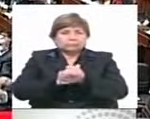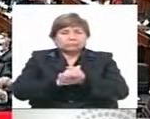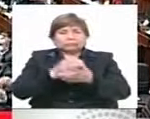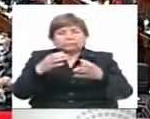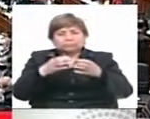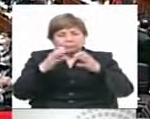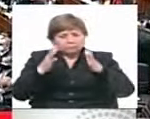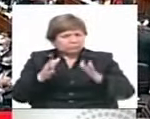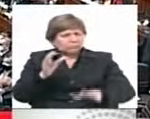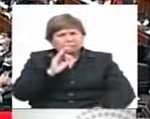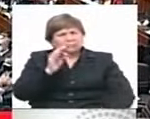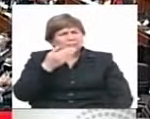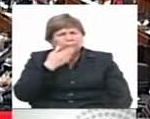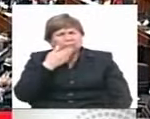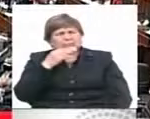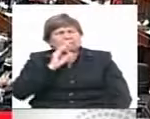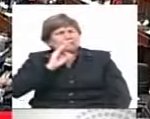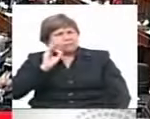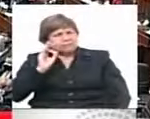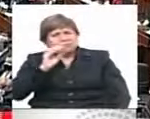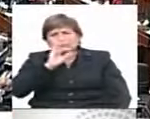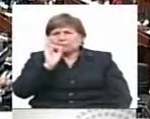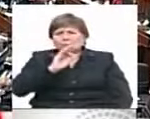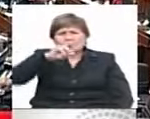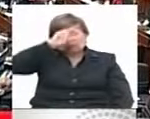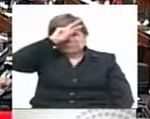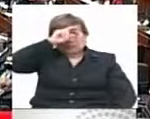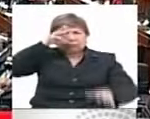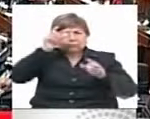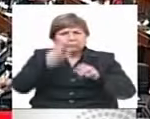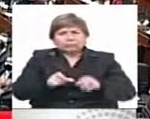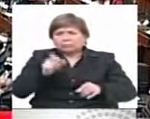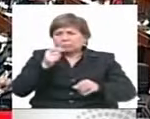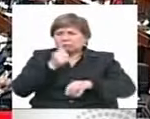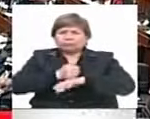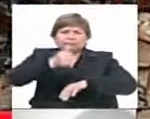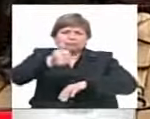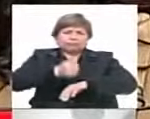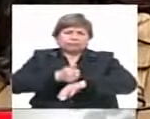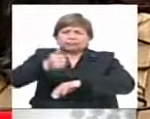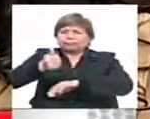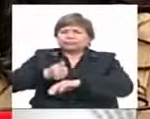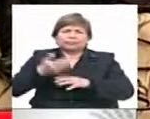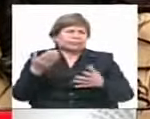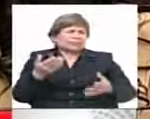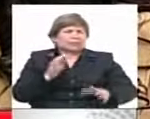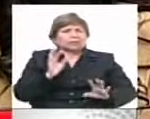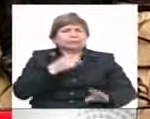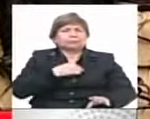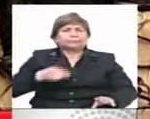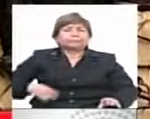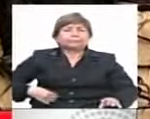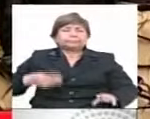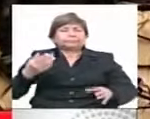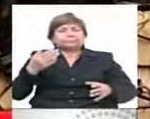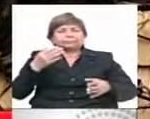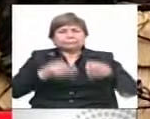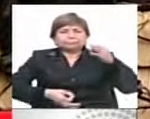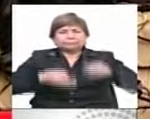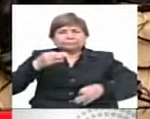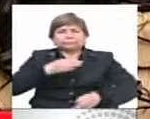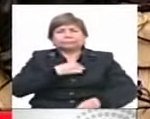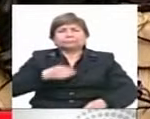congresistas. Nadie es ajeno, ninguno de los peruanos, de las graves acusaciones que existen del ministro de Interior y el ministro de